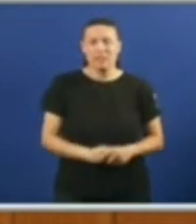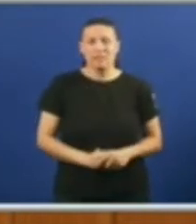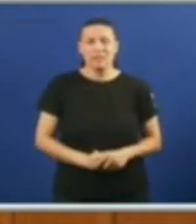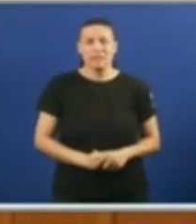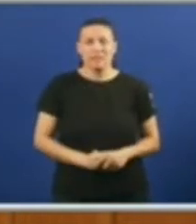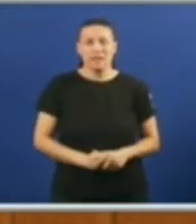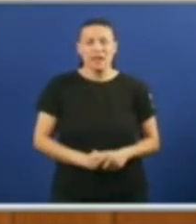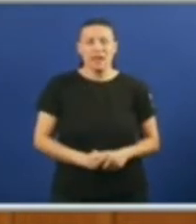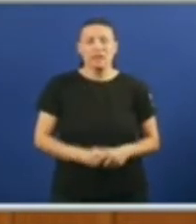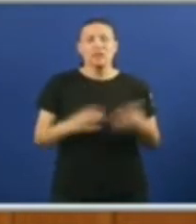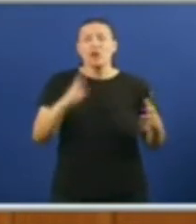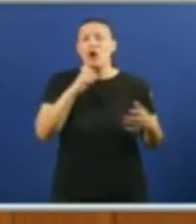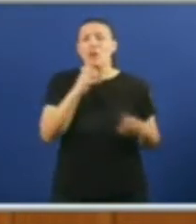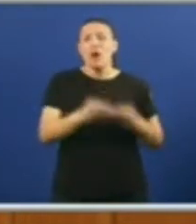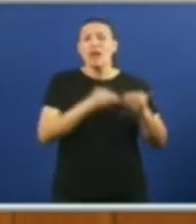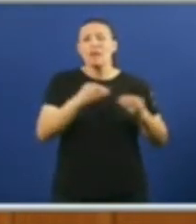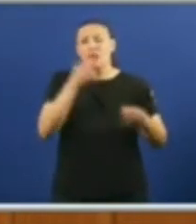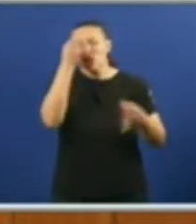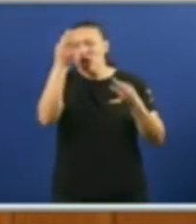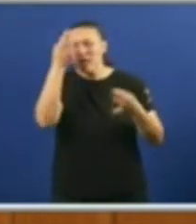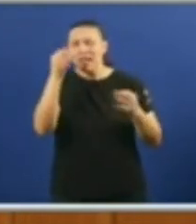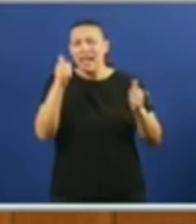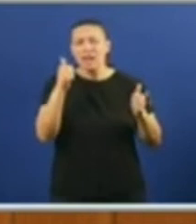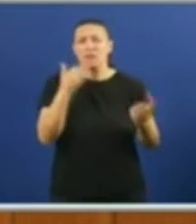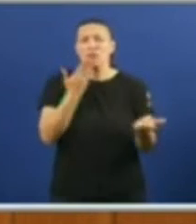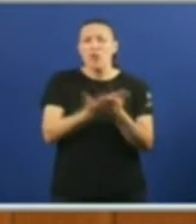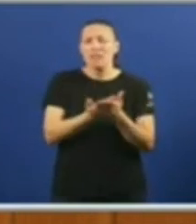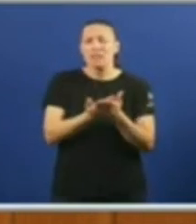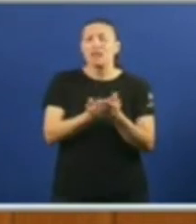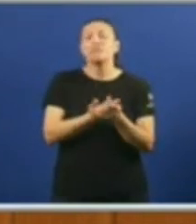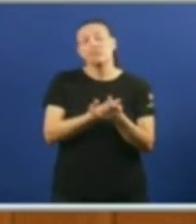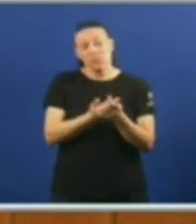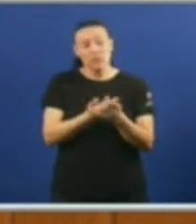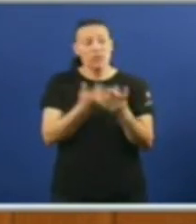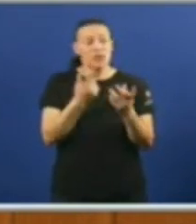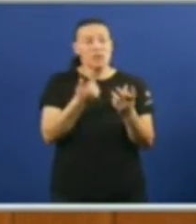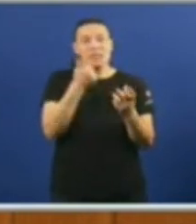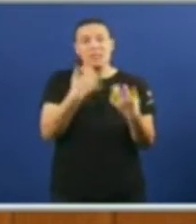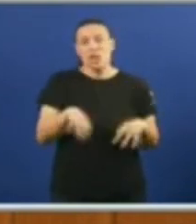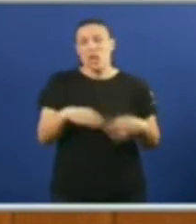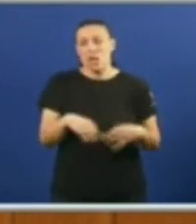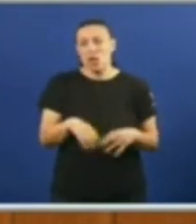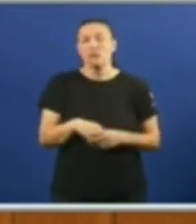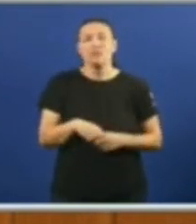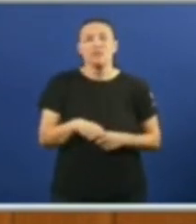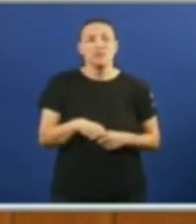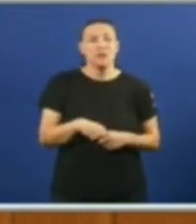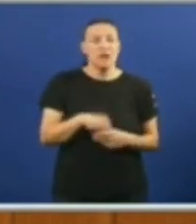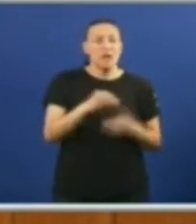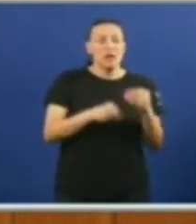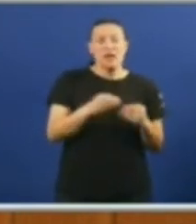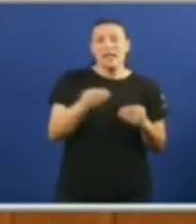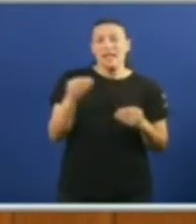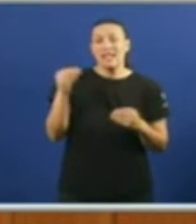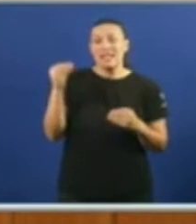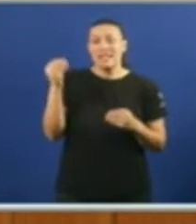E como concretamos esta proposta de tarifa na lei que hoxe debatimos? Pois dunha maneira moi sinxela. Establecemos que o prezo da